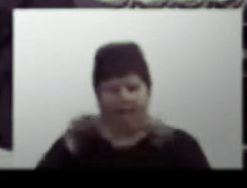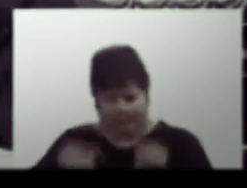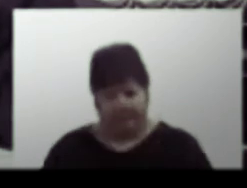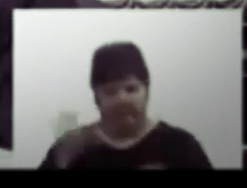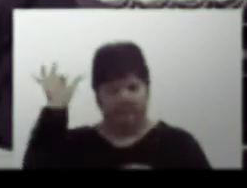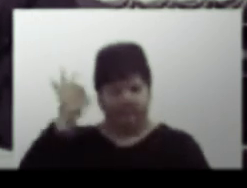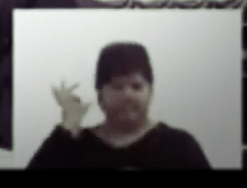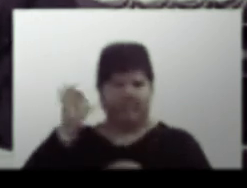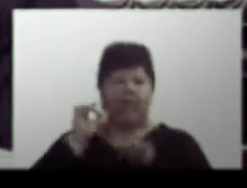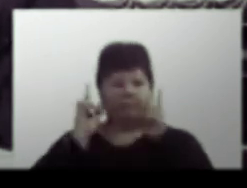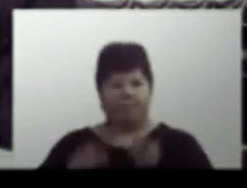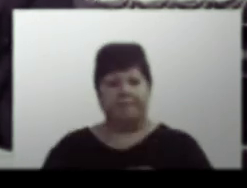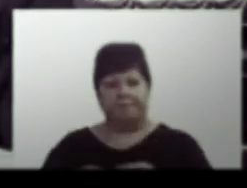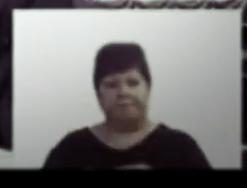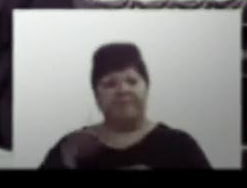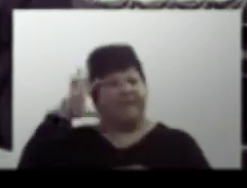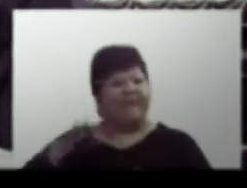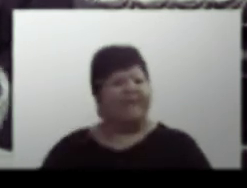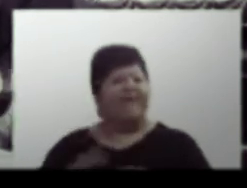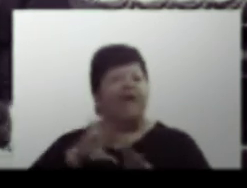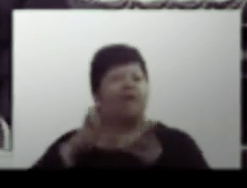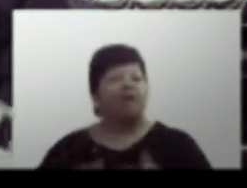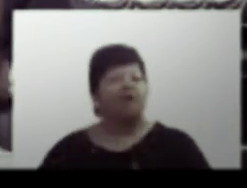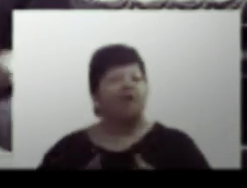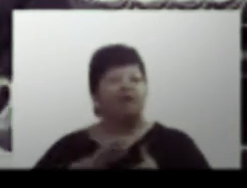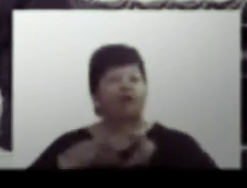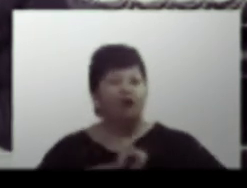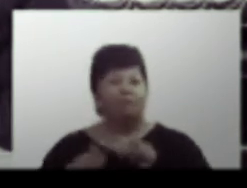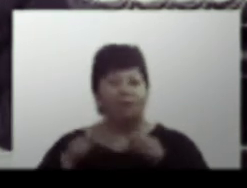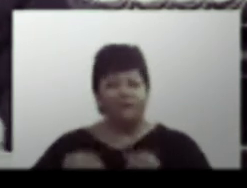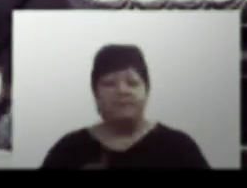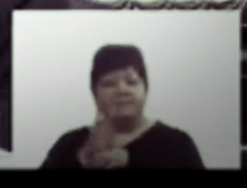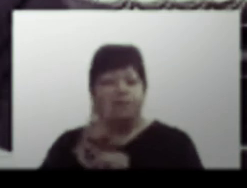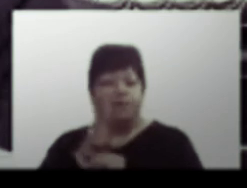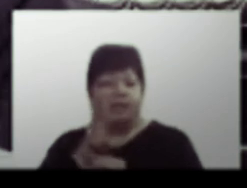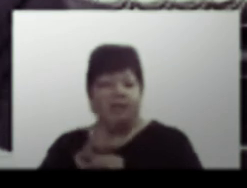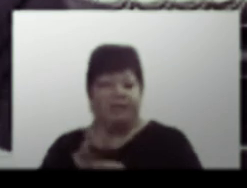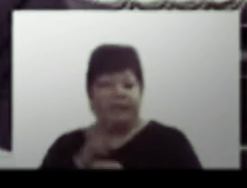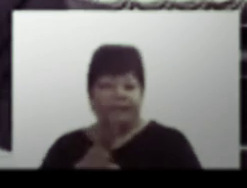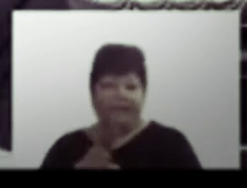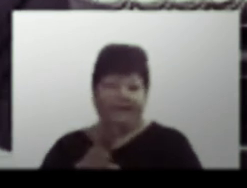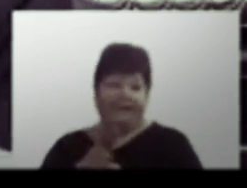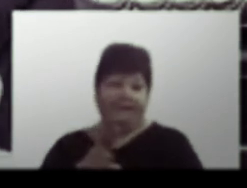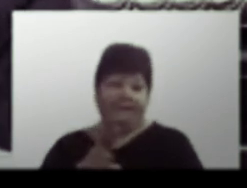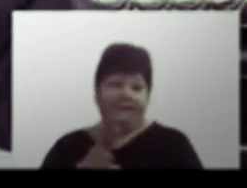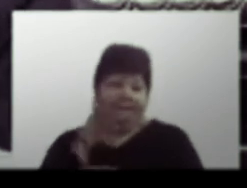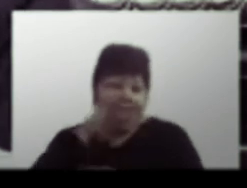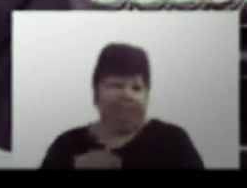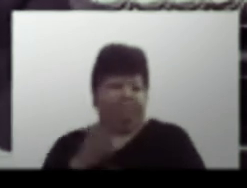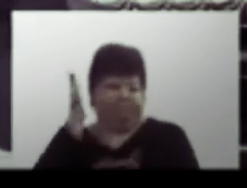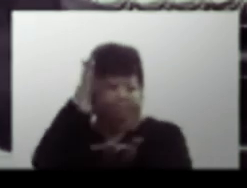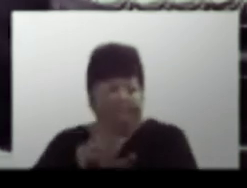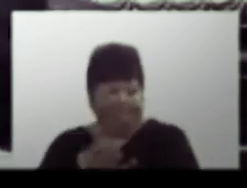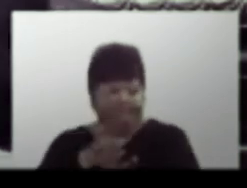el Senado. Yo creo que una forma de proteger los fueros por nuestra acción, por nuestro trabajo, por